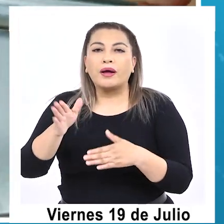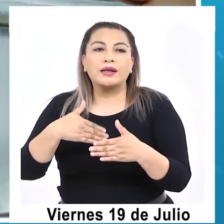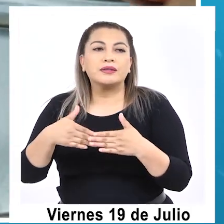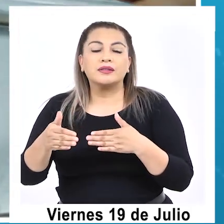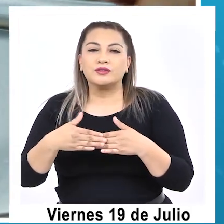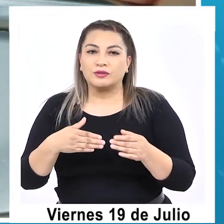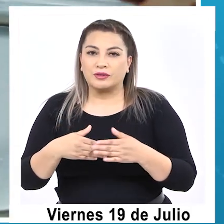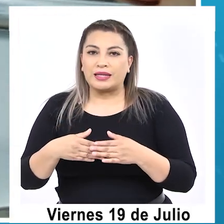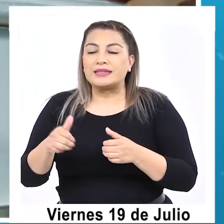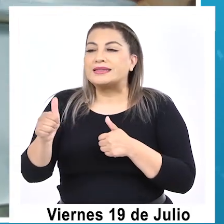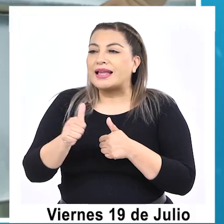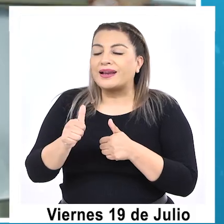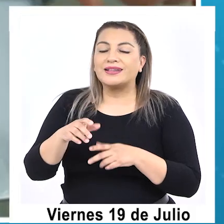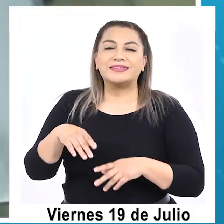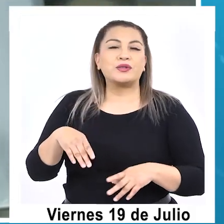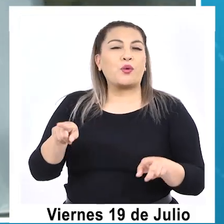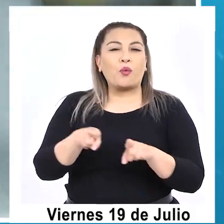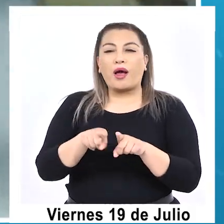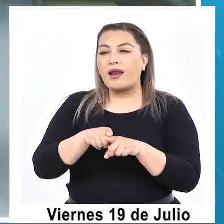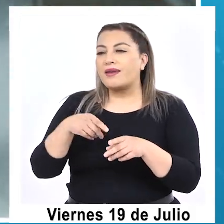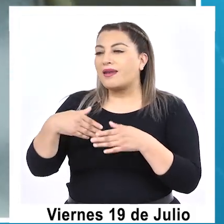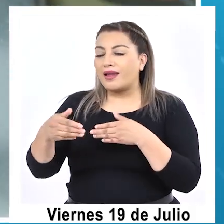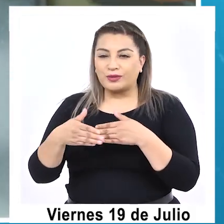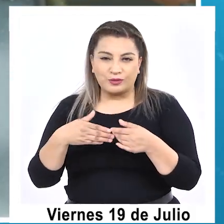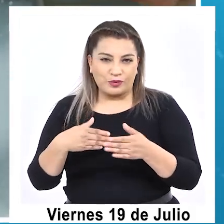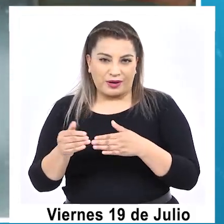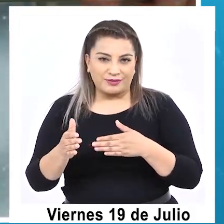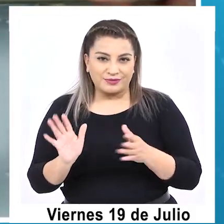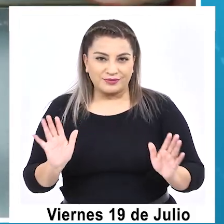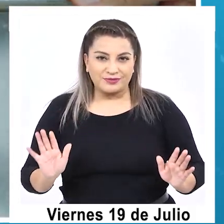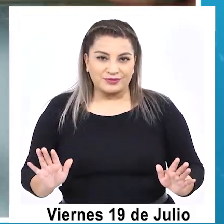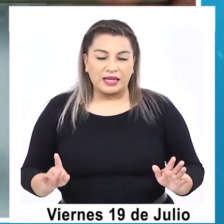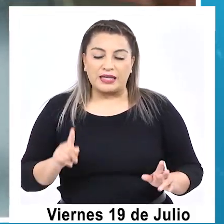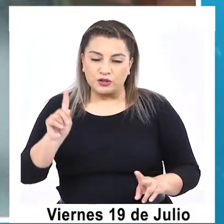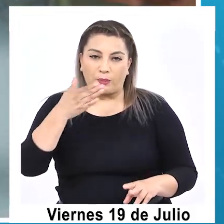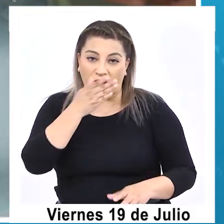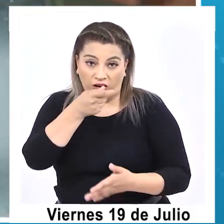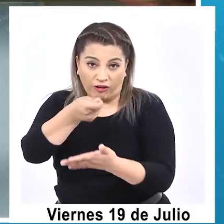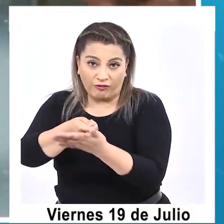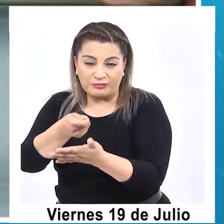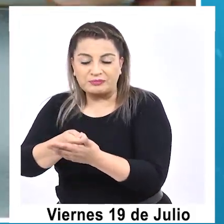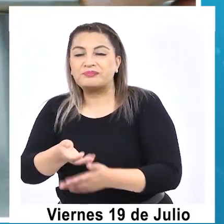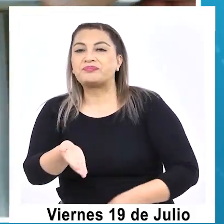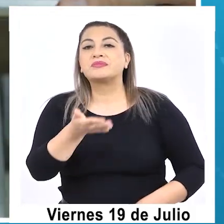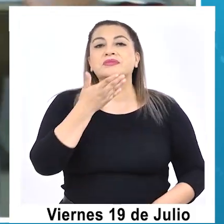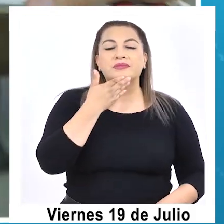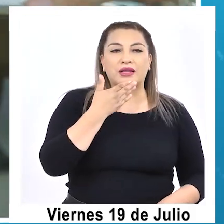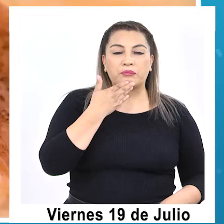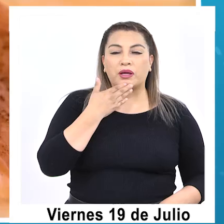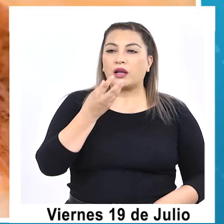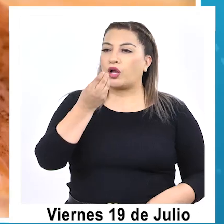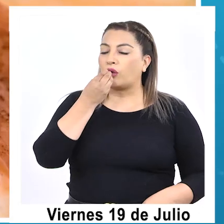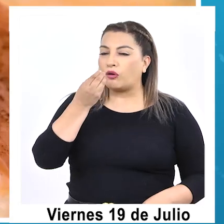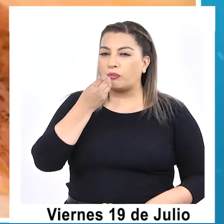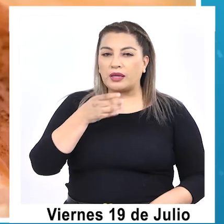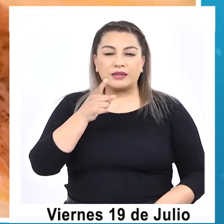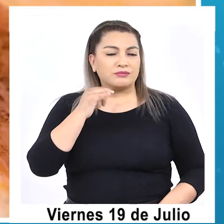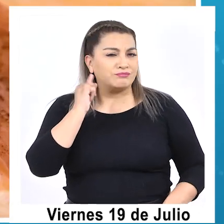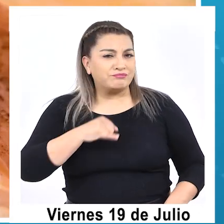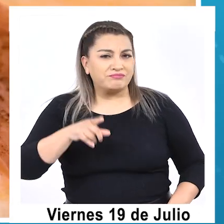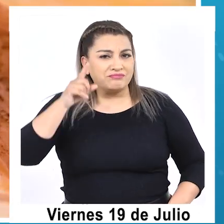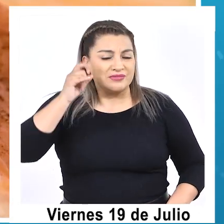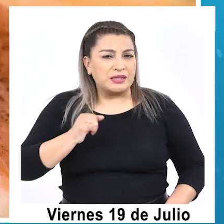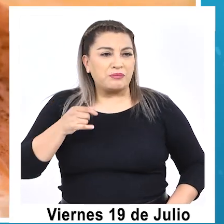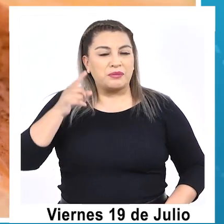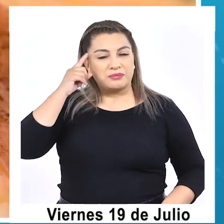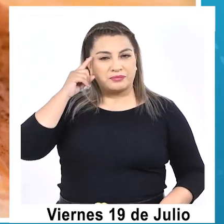más cercano a la naturaleza y lo que fue menos procesado, ¿sí? Luego de eso, siempre ordenar nuestra alimentación considerando lo que